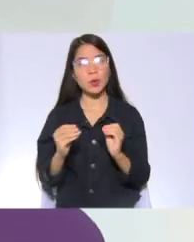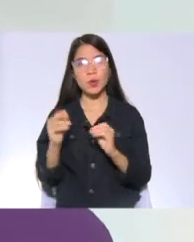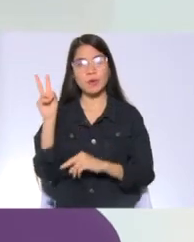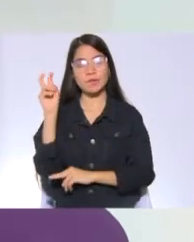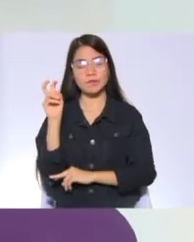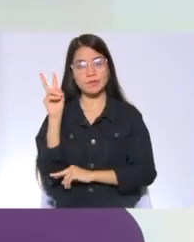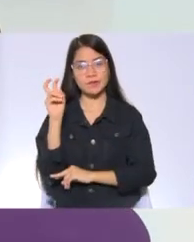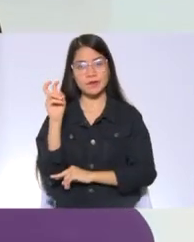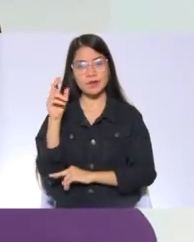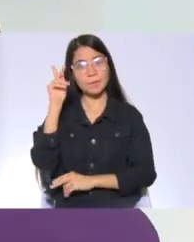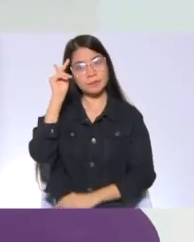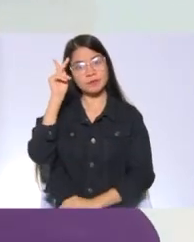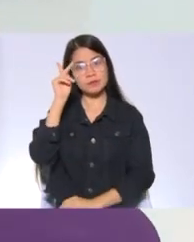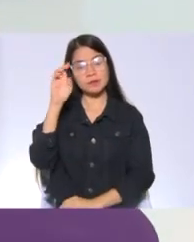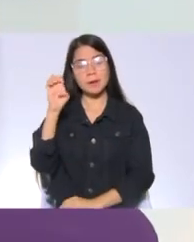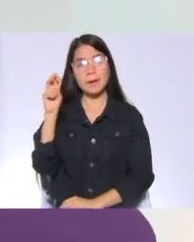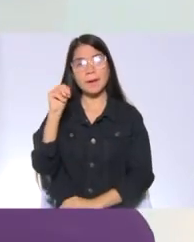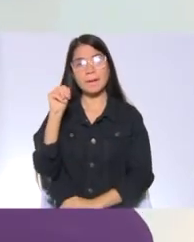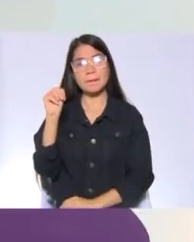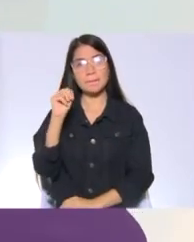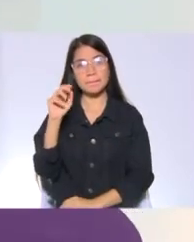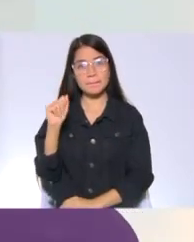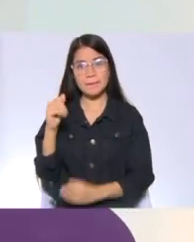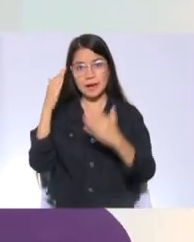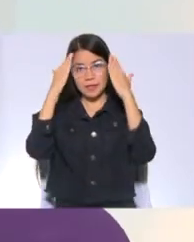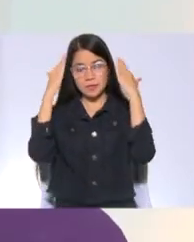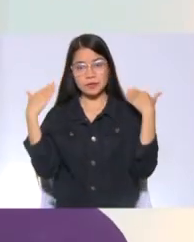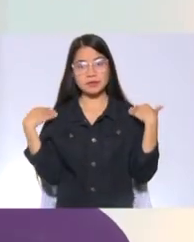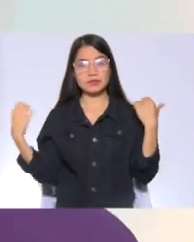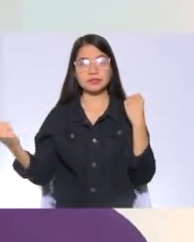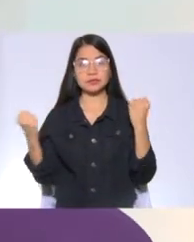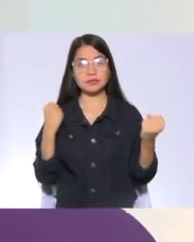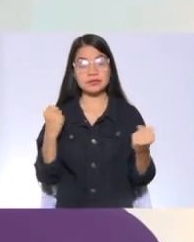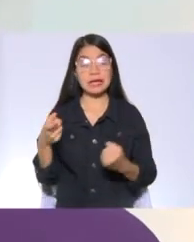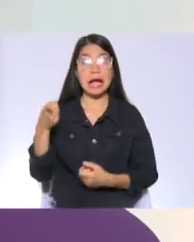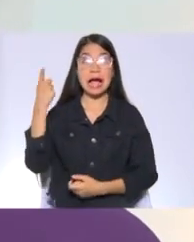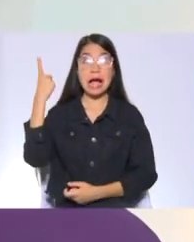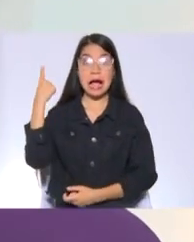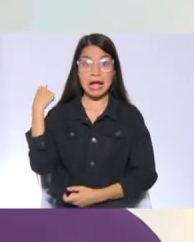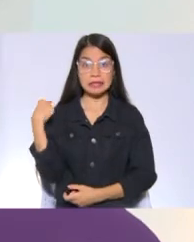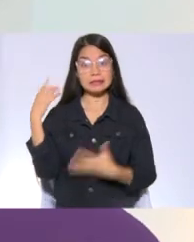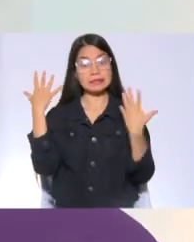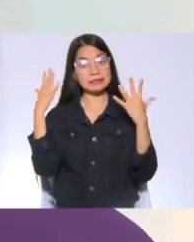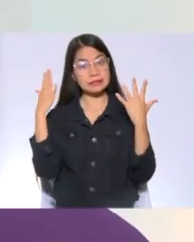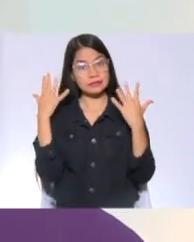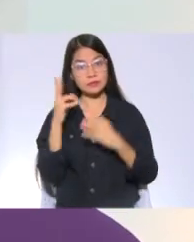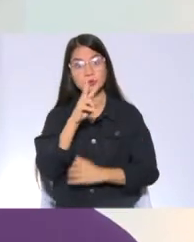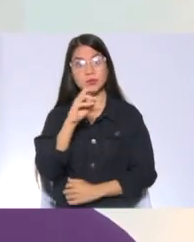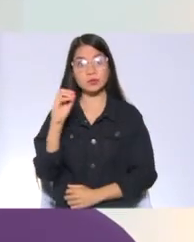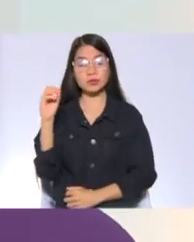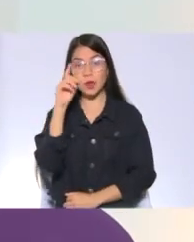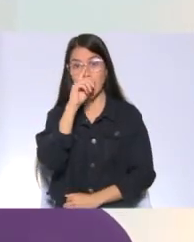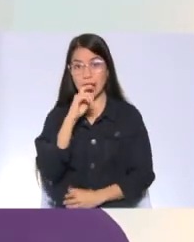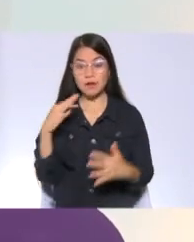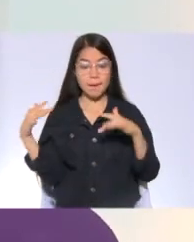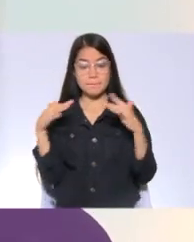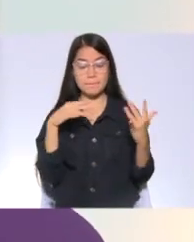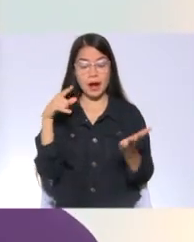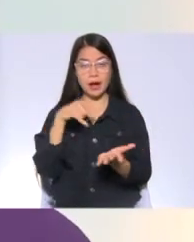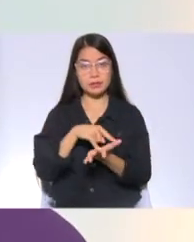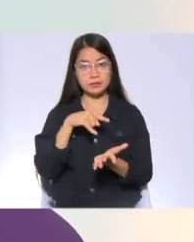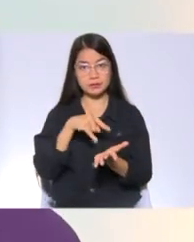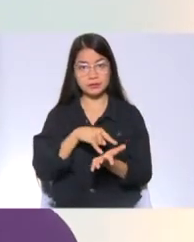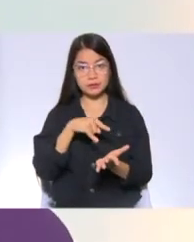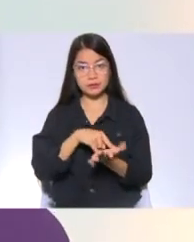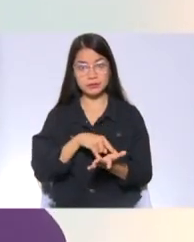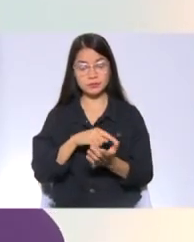educación física. Ayer tuvimos la celebración de los 200 años de nuestra batalla de Carabú. ¿Cómo conmemoraron ustedes esta